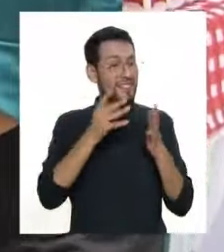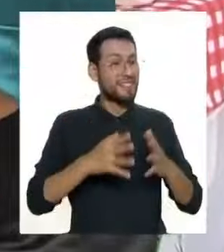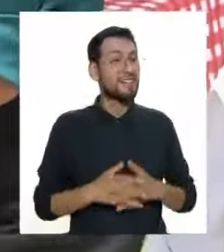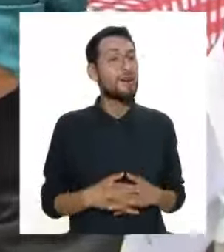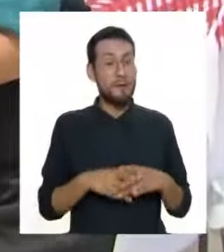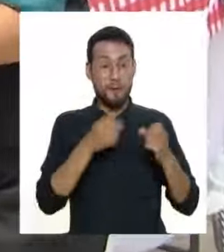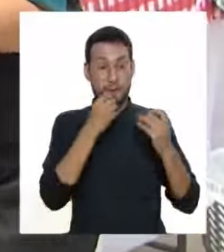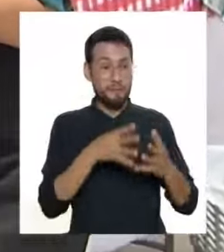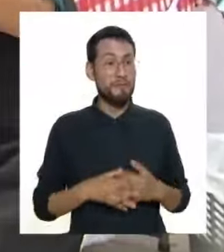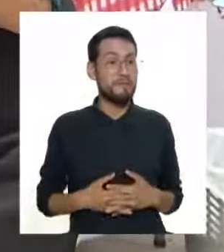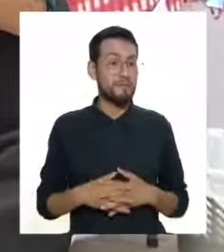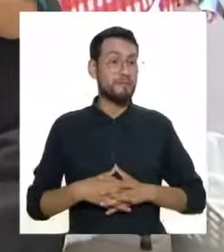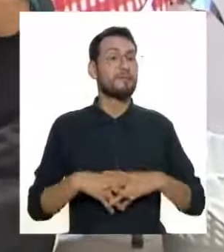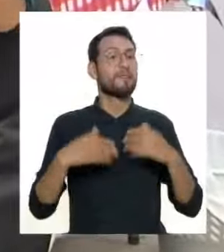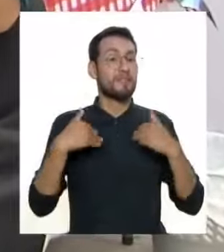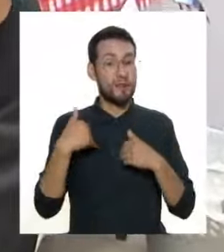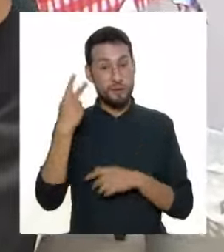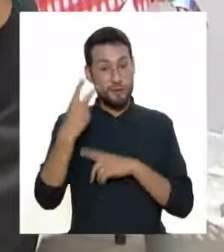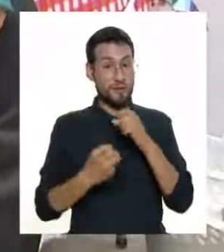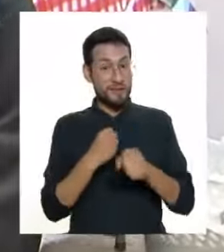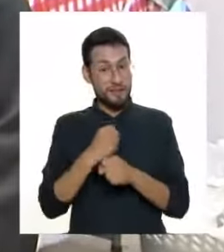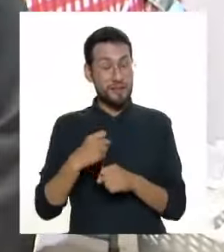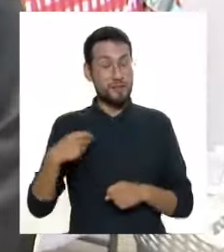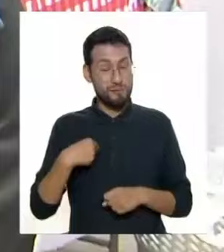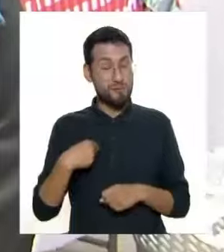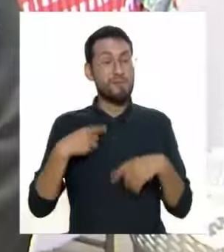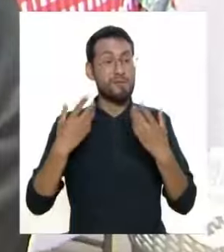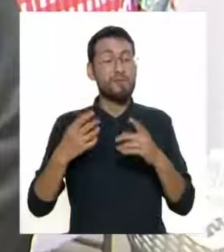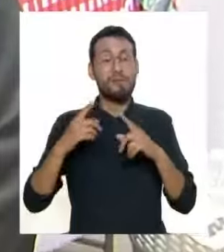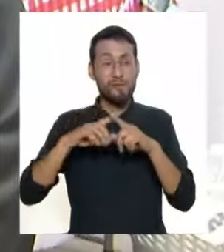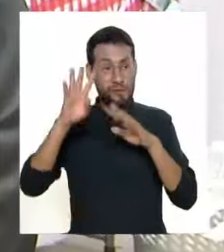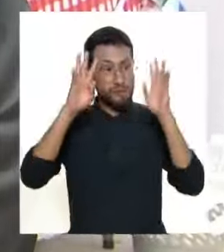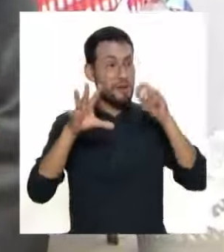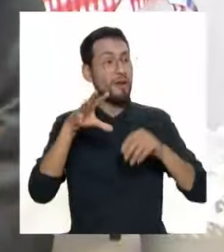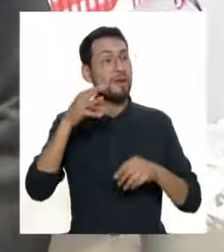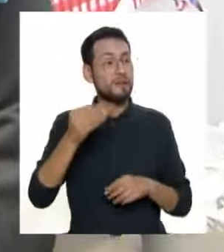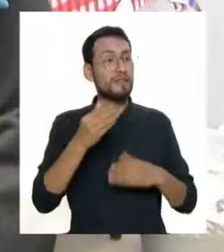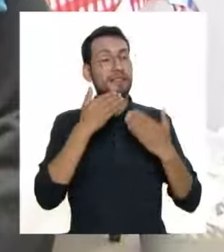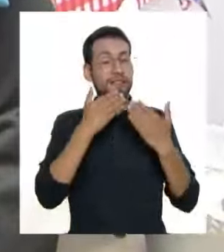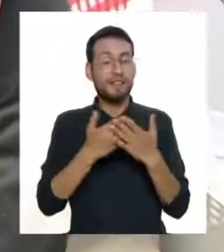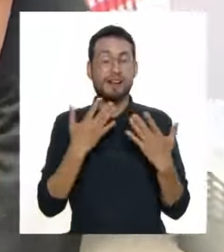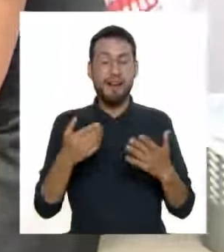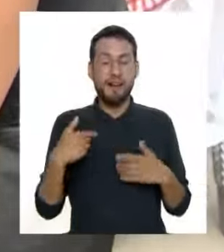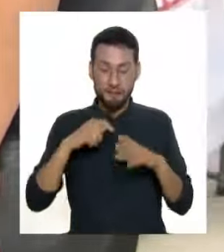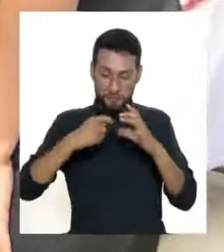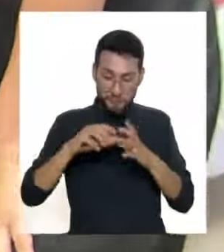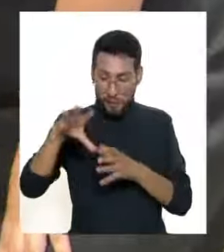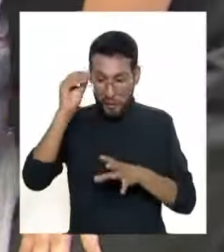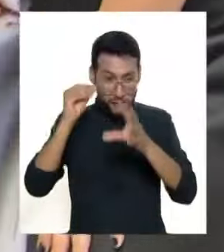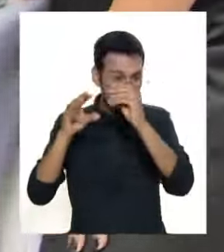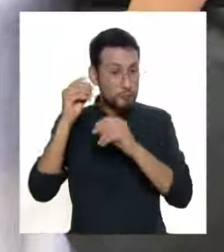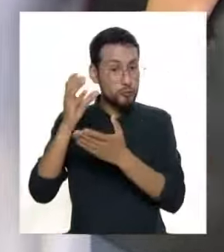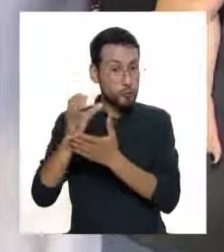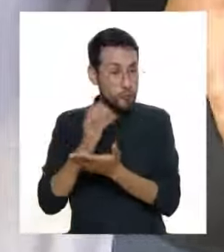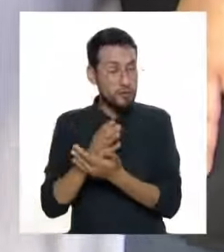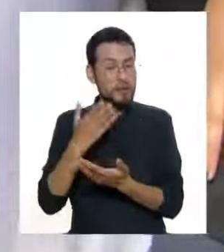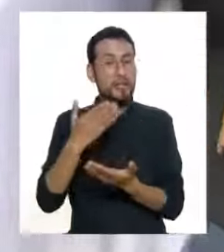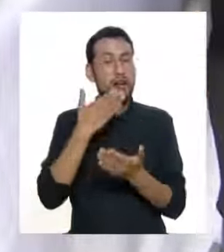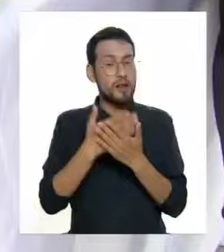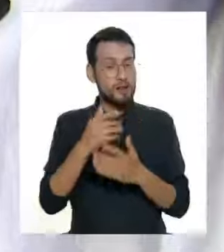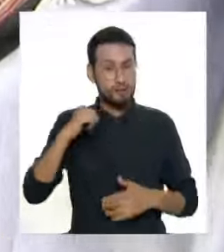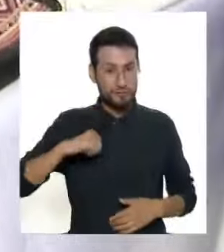Y bueno, tengo 2 años con el emprendimiento. Gracias porque hemos aprendido talleres y hemos llevado cursos gracias